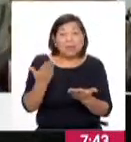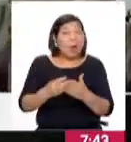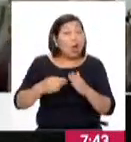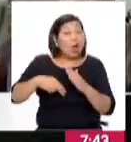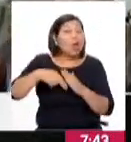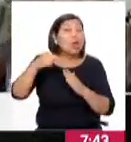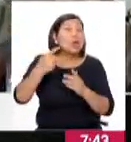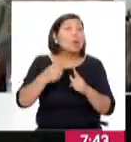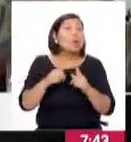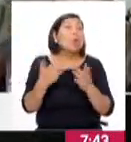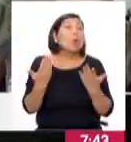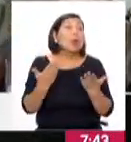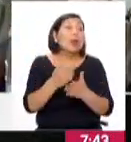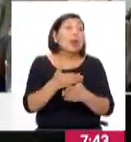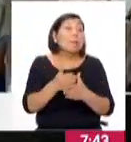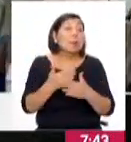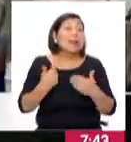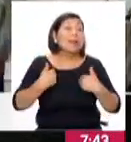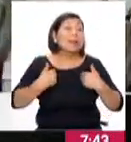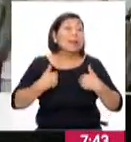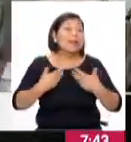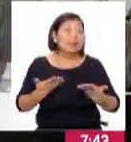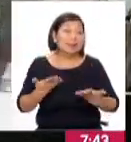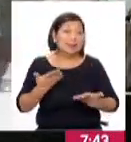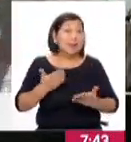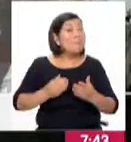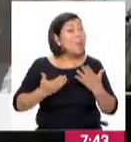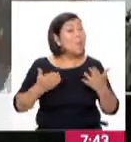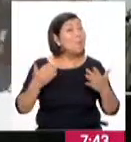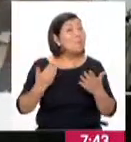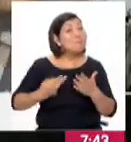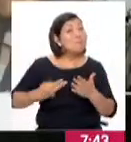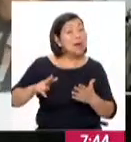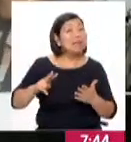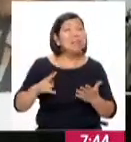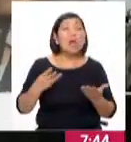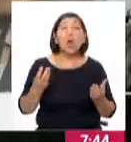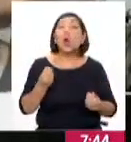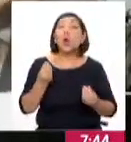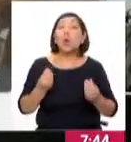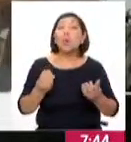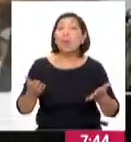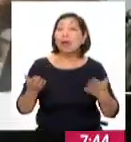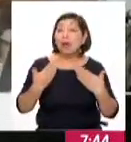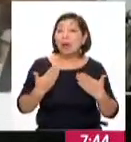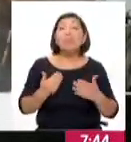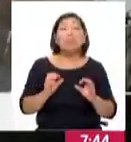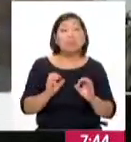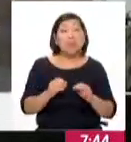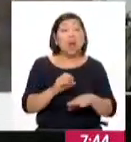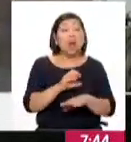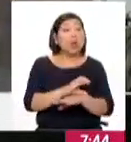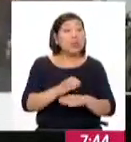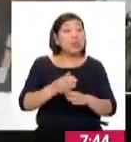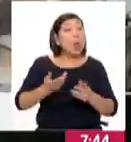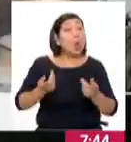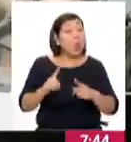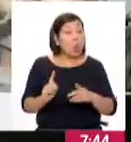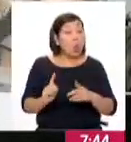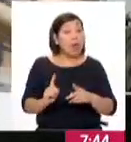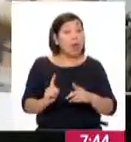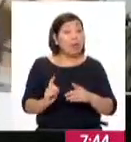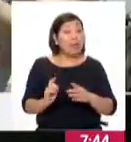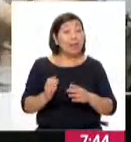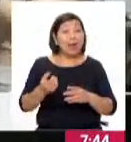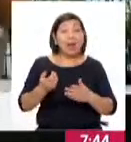del norte es que aparte de tener eh cantidad de calor las condiciones favorables no en la zona costera cuando ingrese humedad